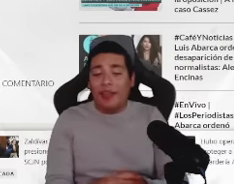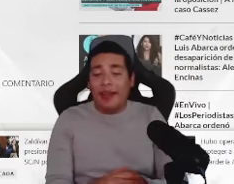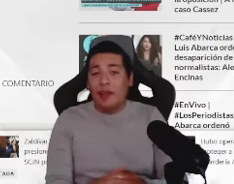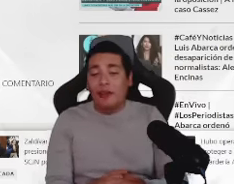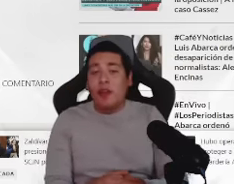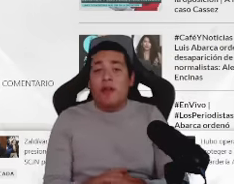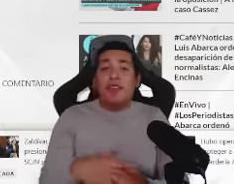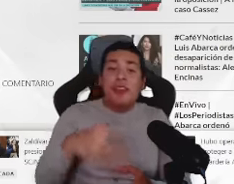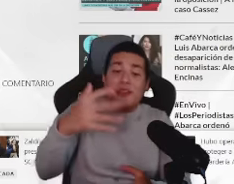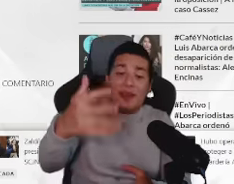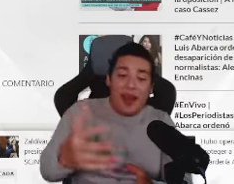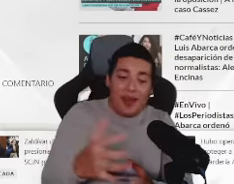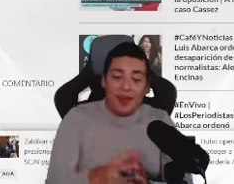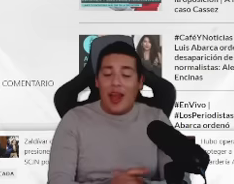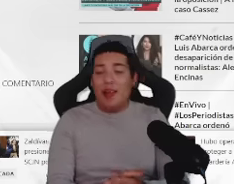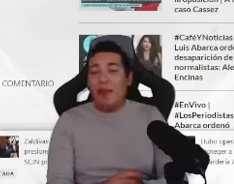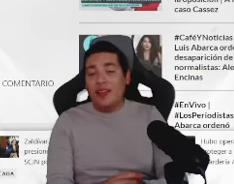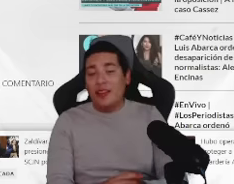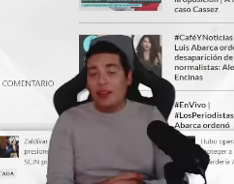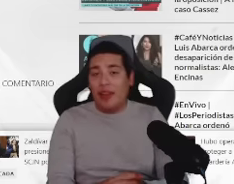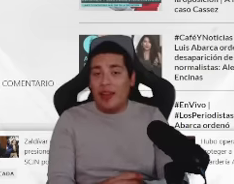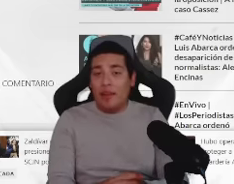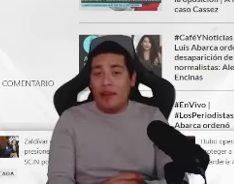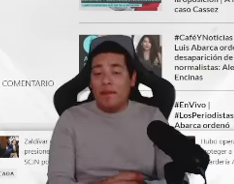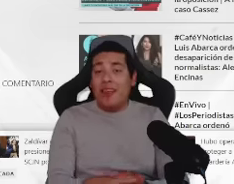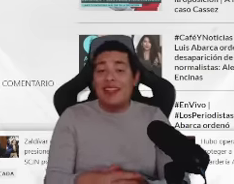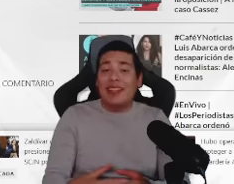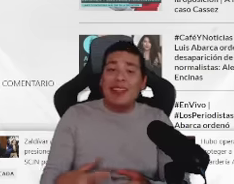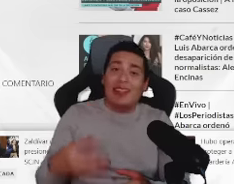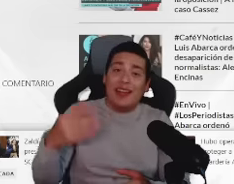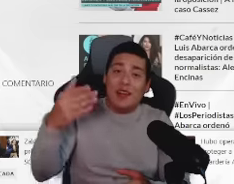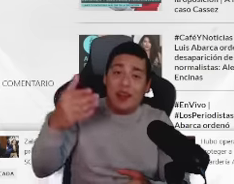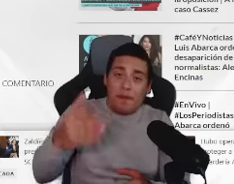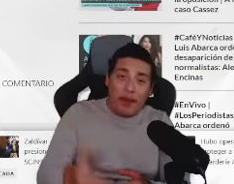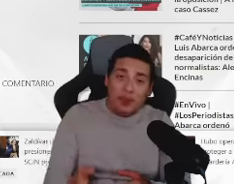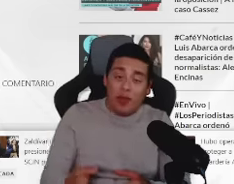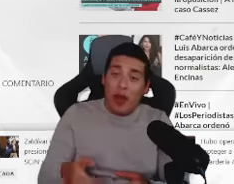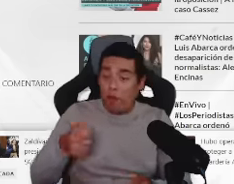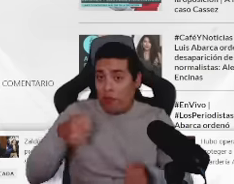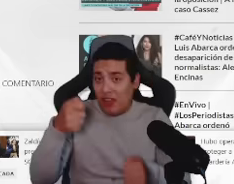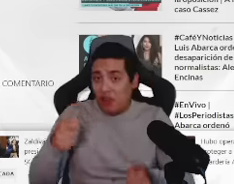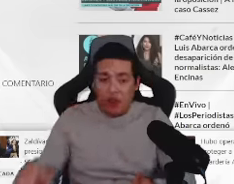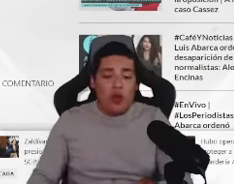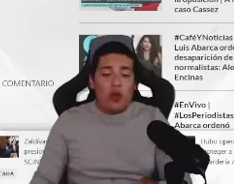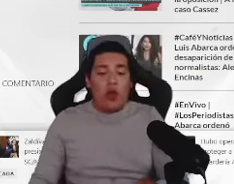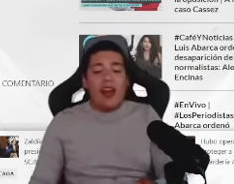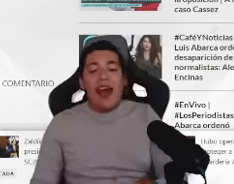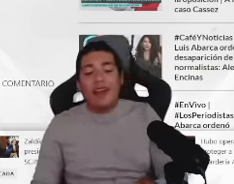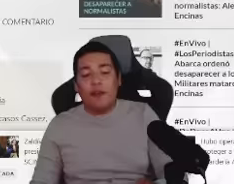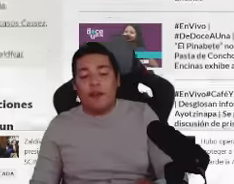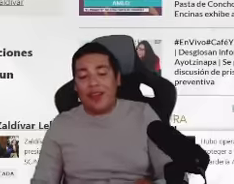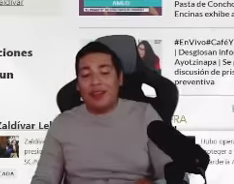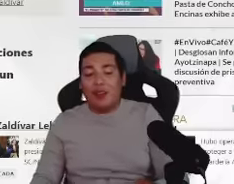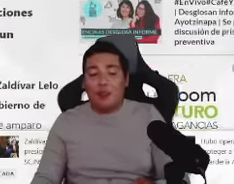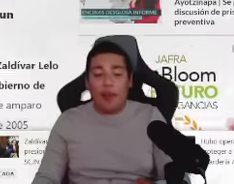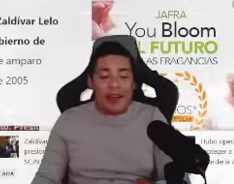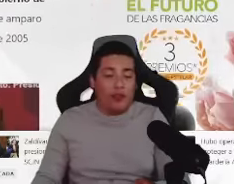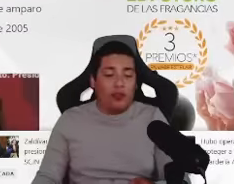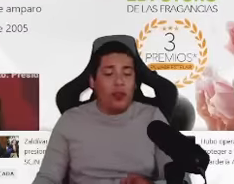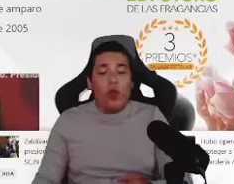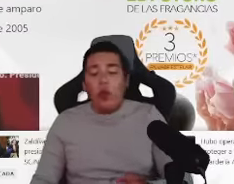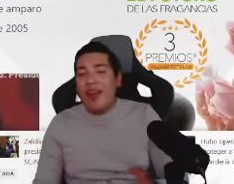mexicanos pues intimidaron al ministro saldívar y hasta le cerraron el paso apuntándolo con artefactos